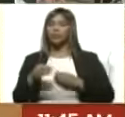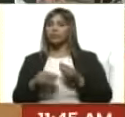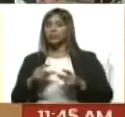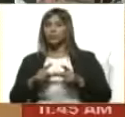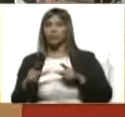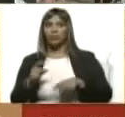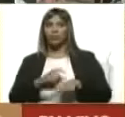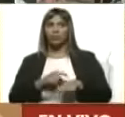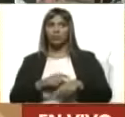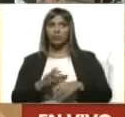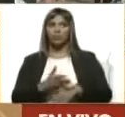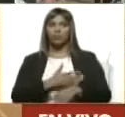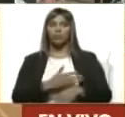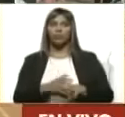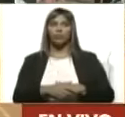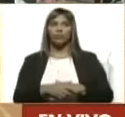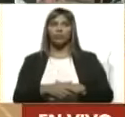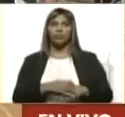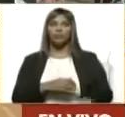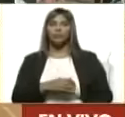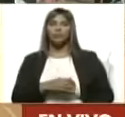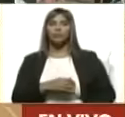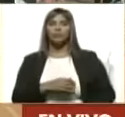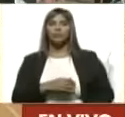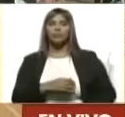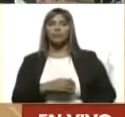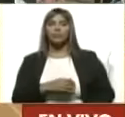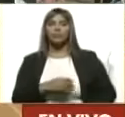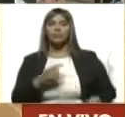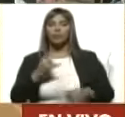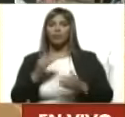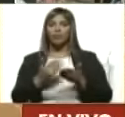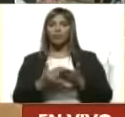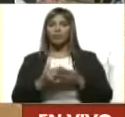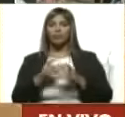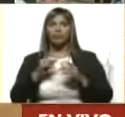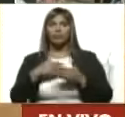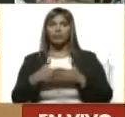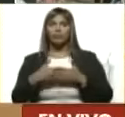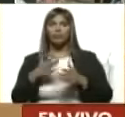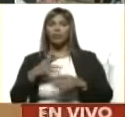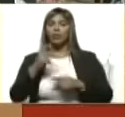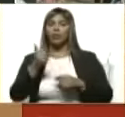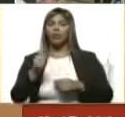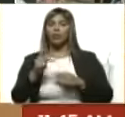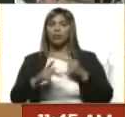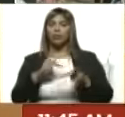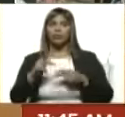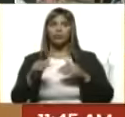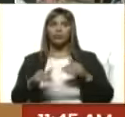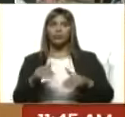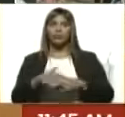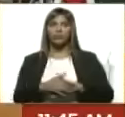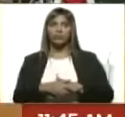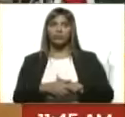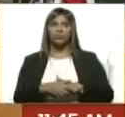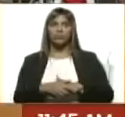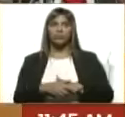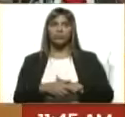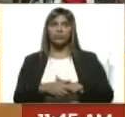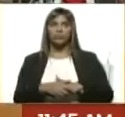con tiempo. Tenemos con nuestra escuela de testigos al menos 10 procesos electorales, ¿verdad? Al menos